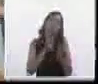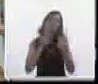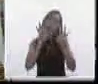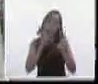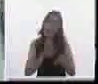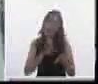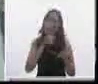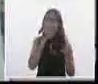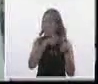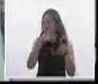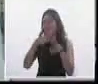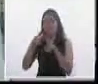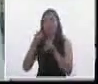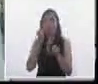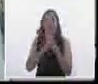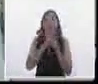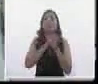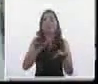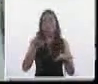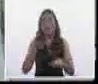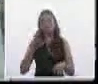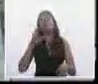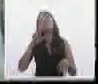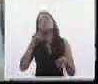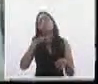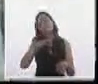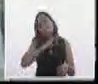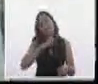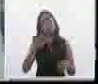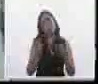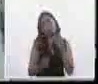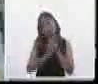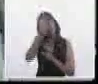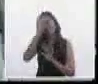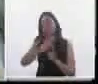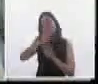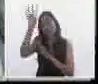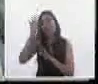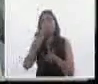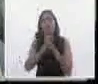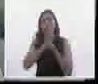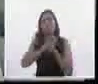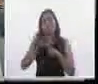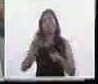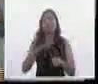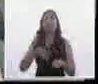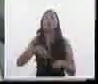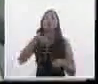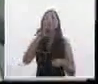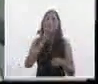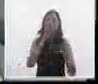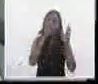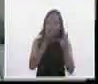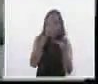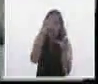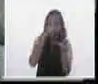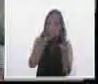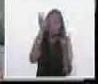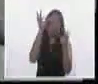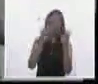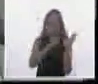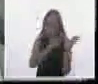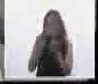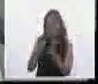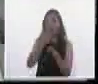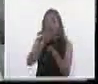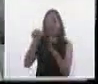puedan acceder a todo este tipo de información porque de repente subes alguna información pero no tienes la la plataforma adecuada en la red para